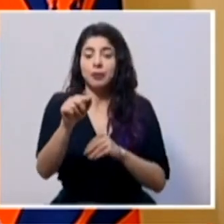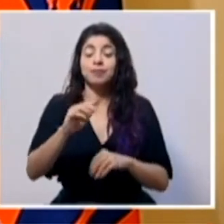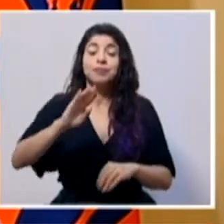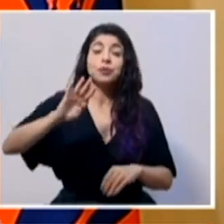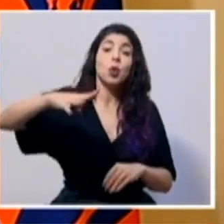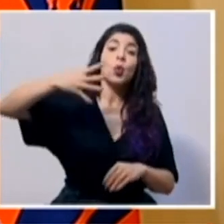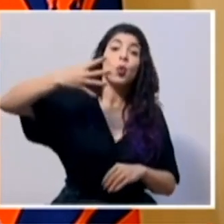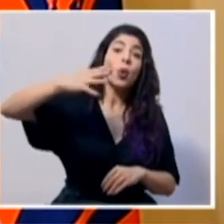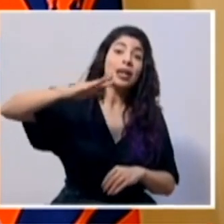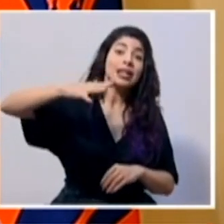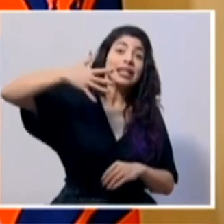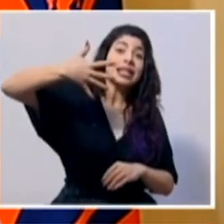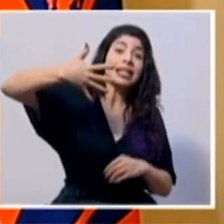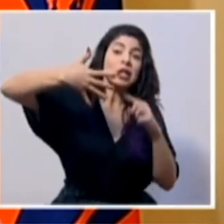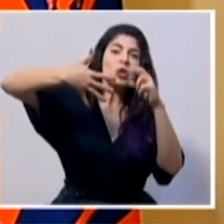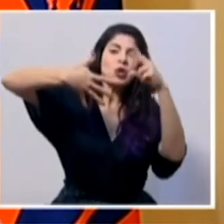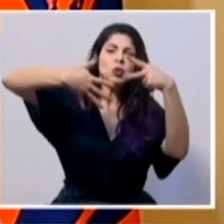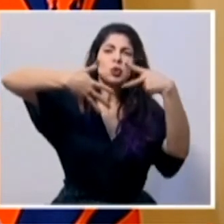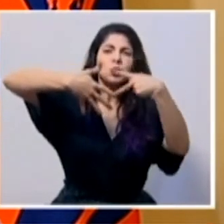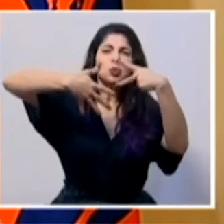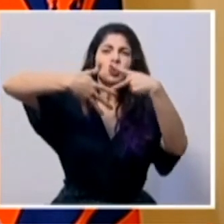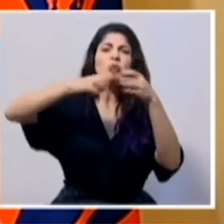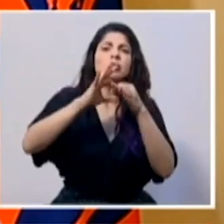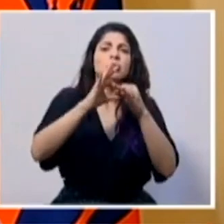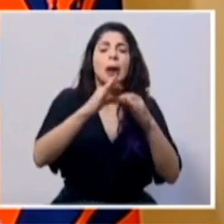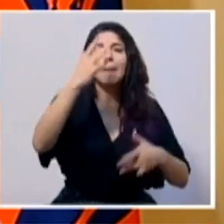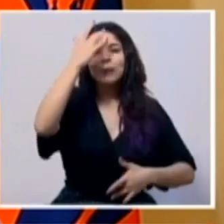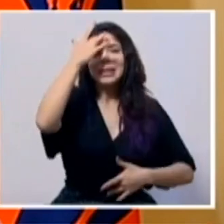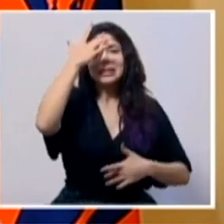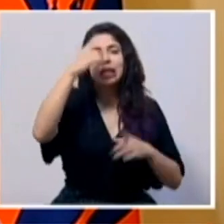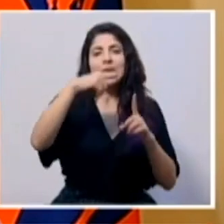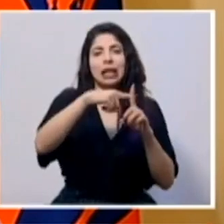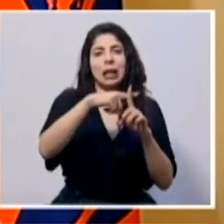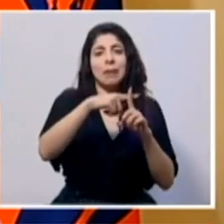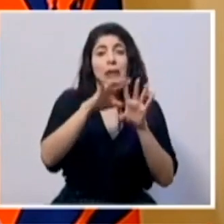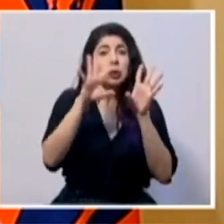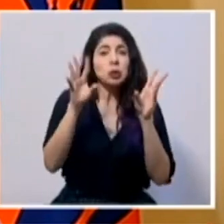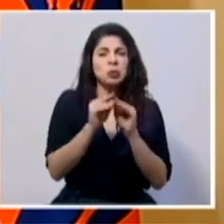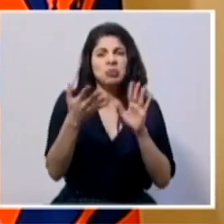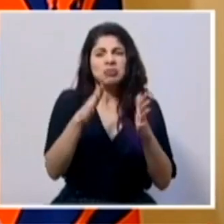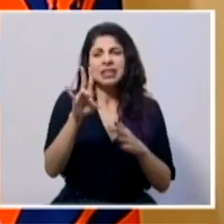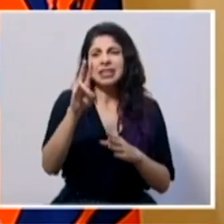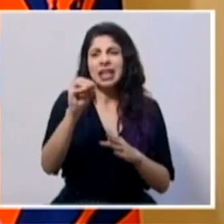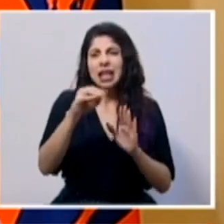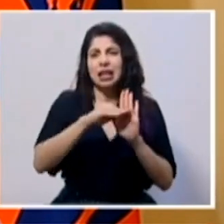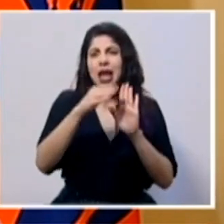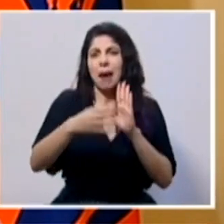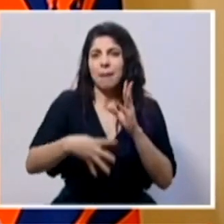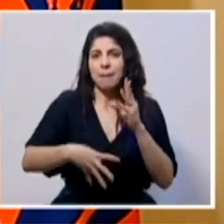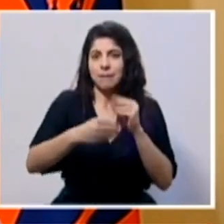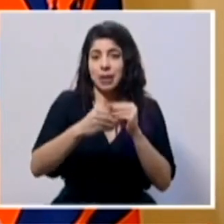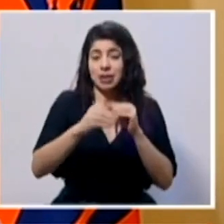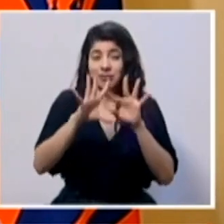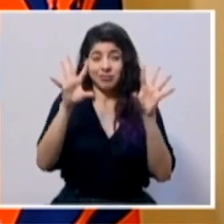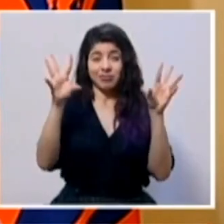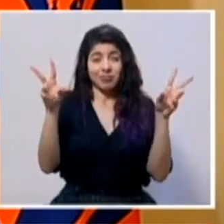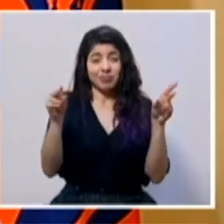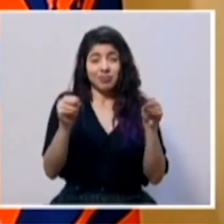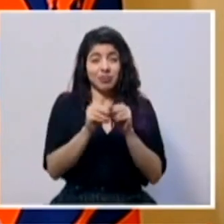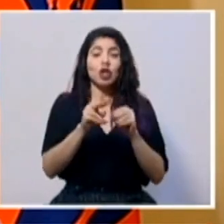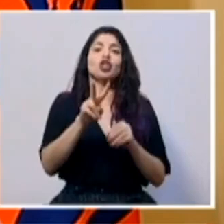quinto piso los estamos habilitando para pacientes moderados. Eso nos daría unas 70 camas más. Ahí es a donde llegaríamos a